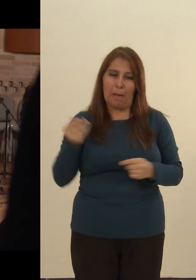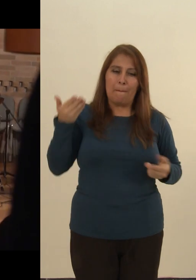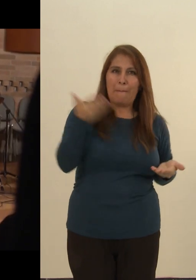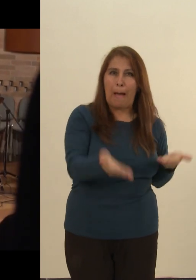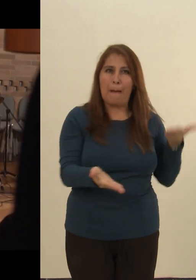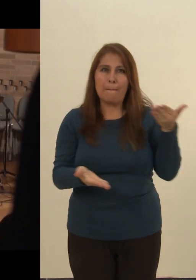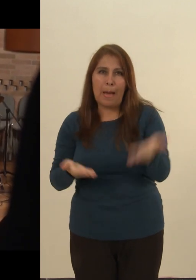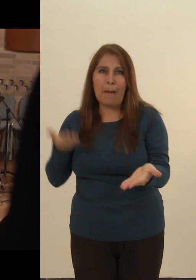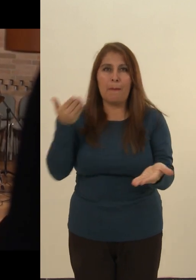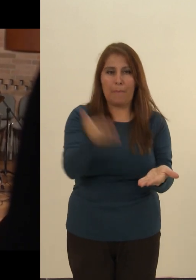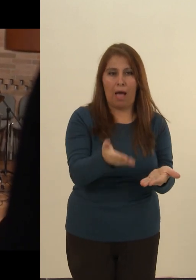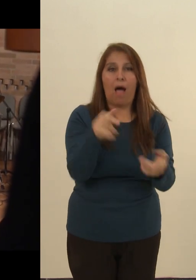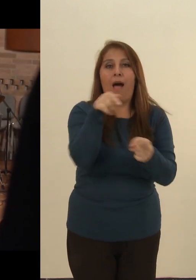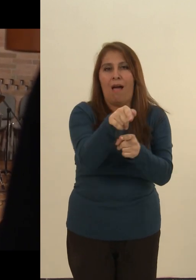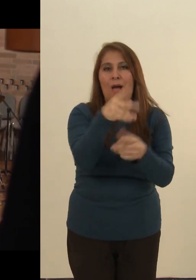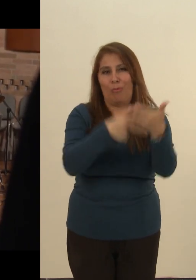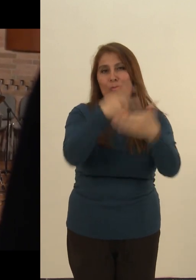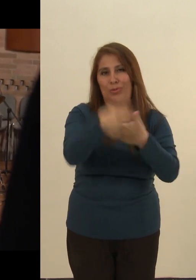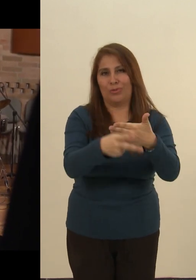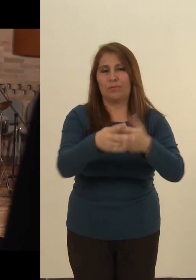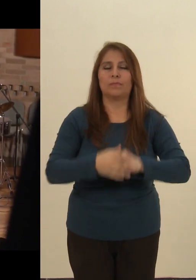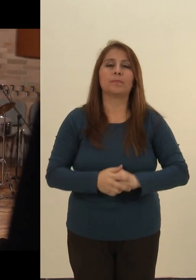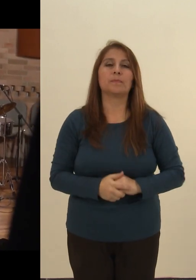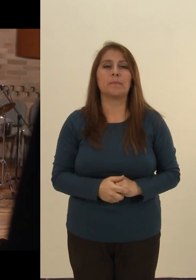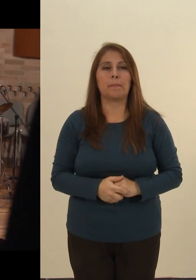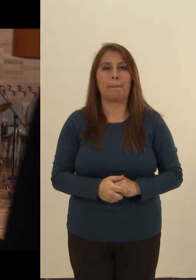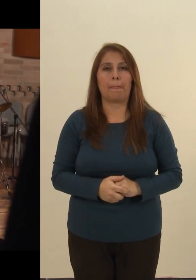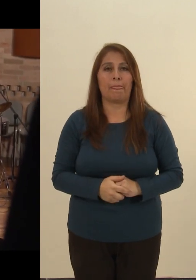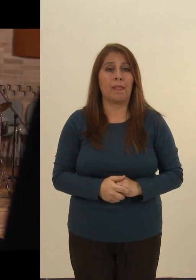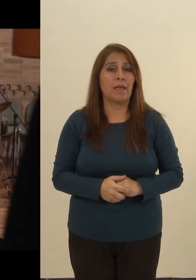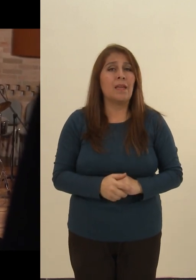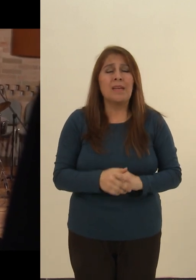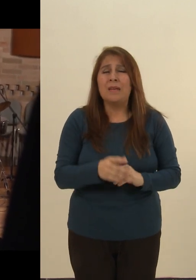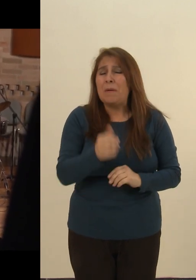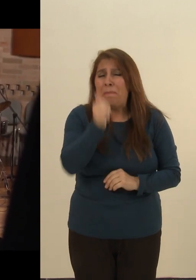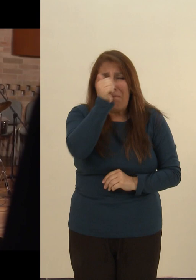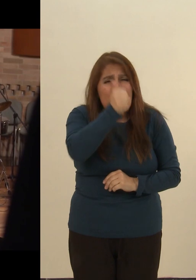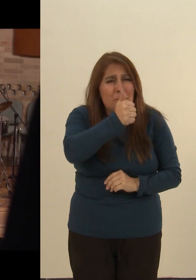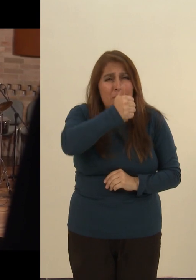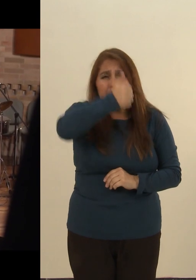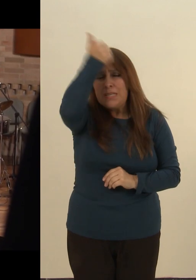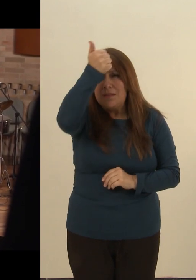que hemos tenido desde la experiencia de la pedagógica. Se está tomando